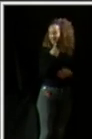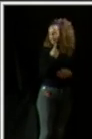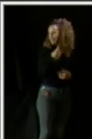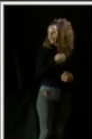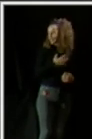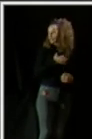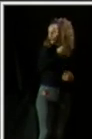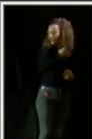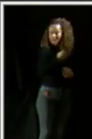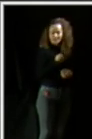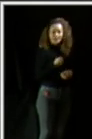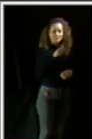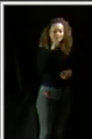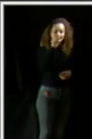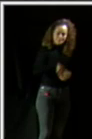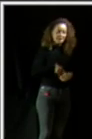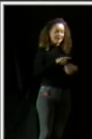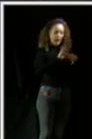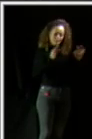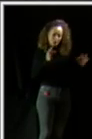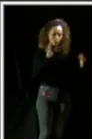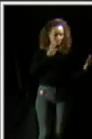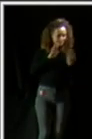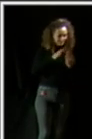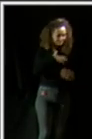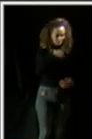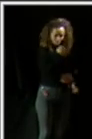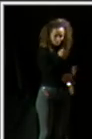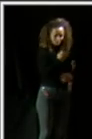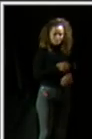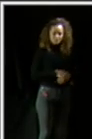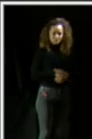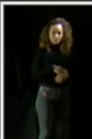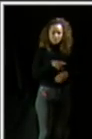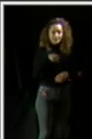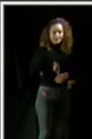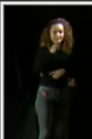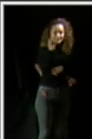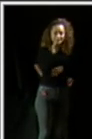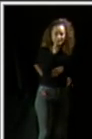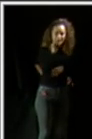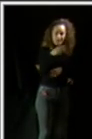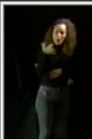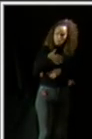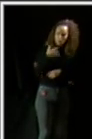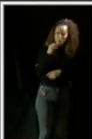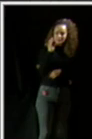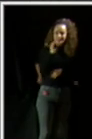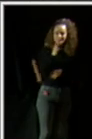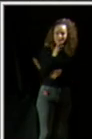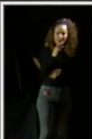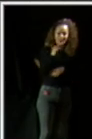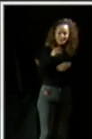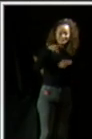mismo valor para hacerlo con los amigos como hay que tenerlos muy bien puestos para entregar una charla desgranando ciencia una semana después te había entregado la